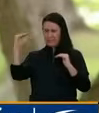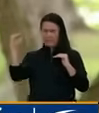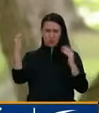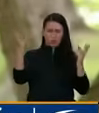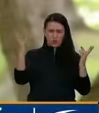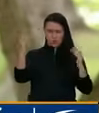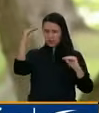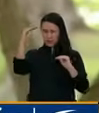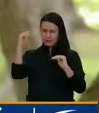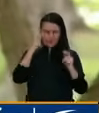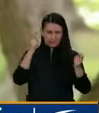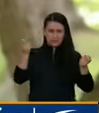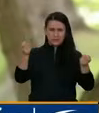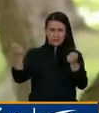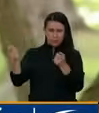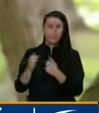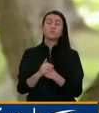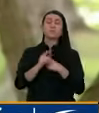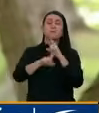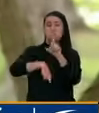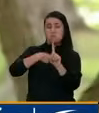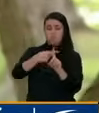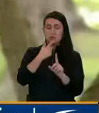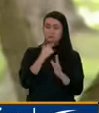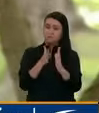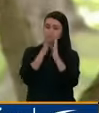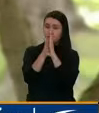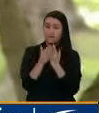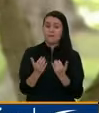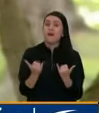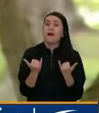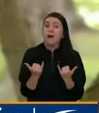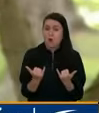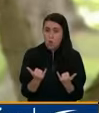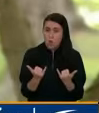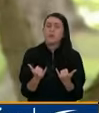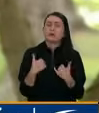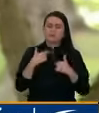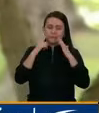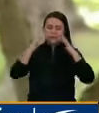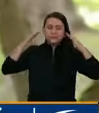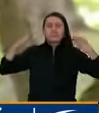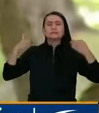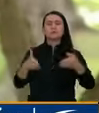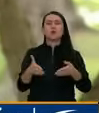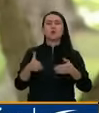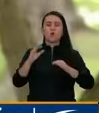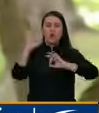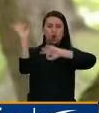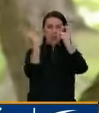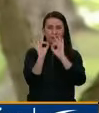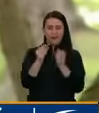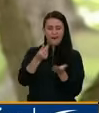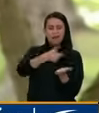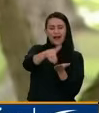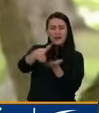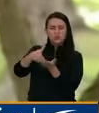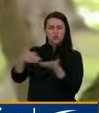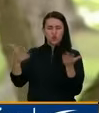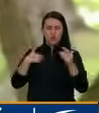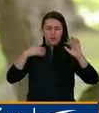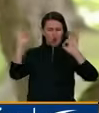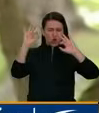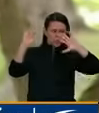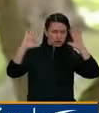dinero. Además, también agregó que en este momento se van a centrar en reordenar el gasto. Escuchemos al jefe de la